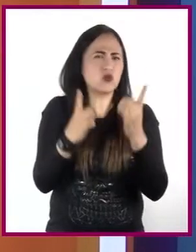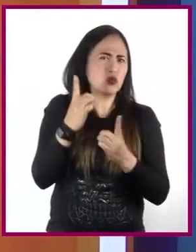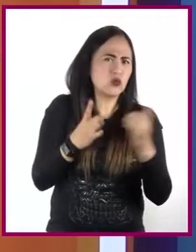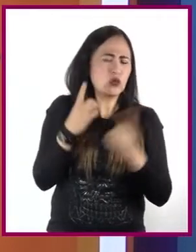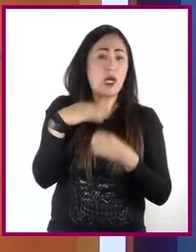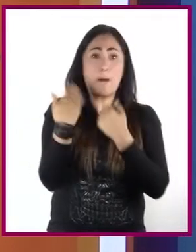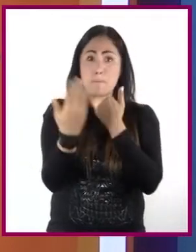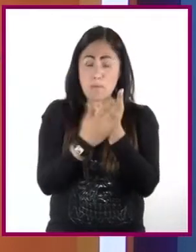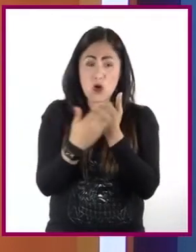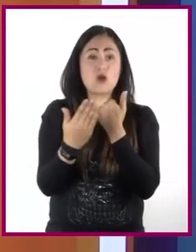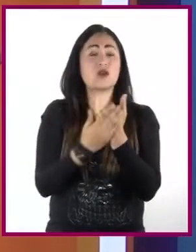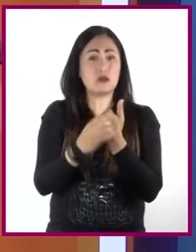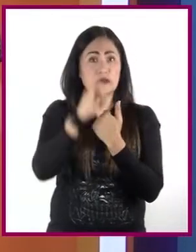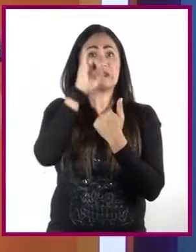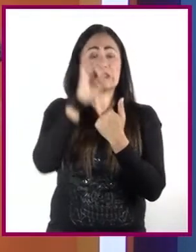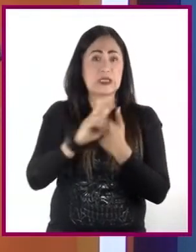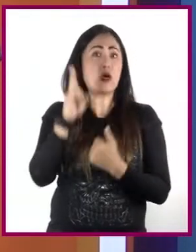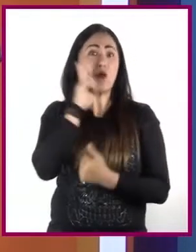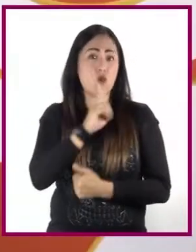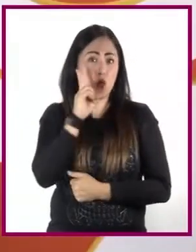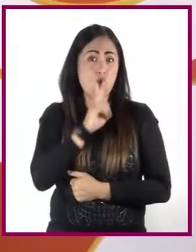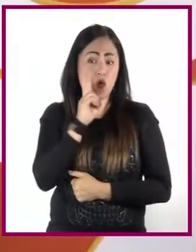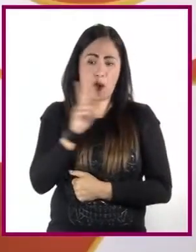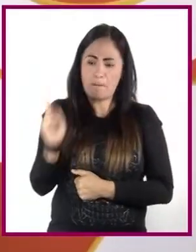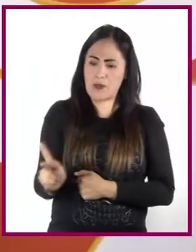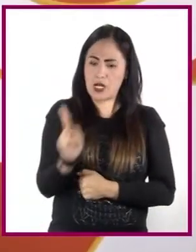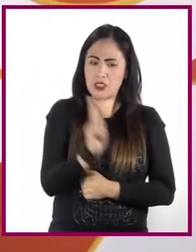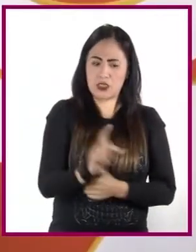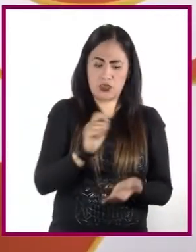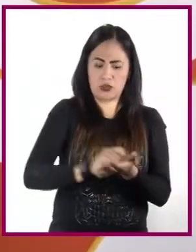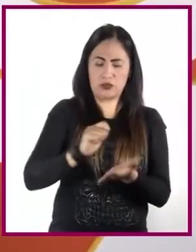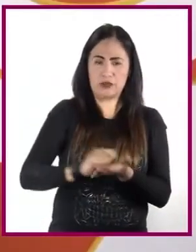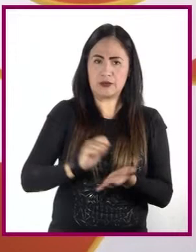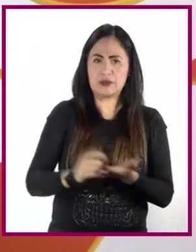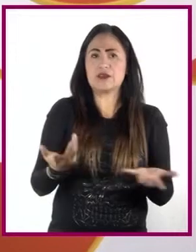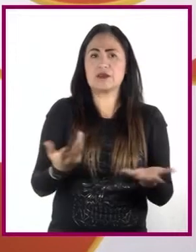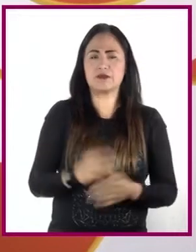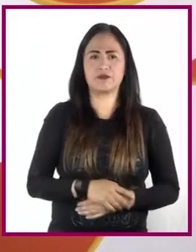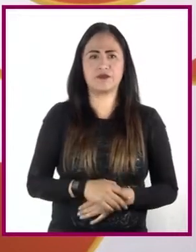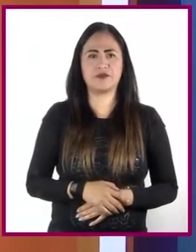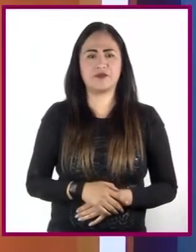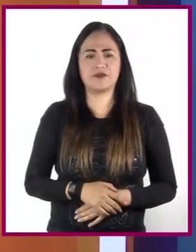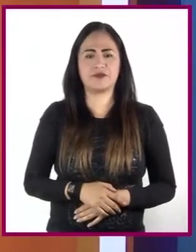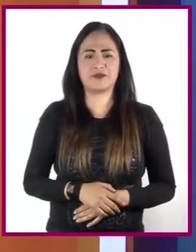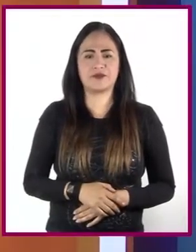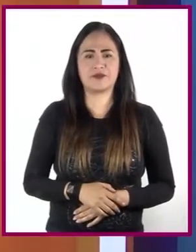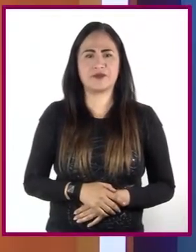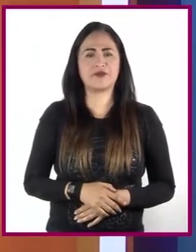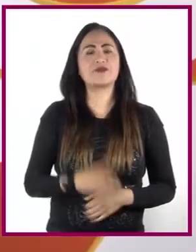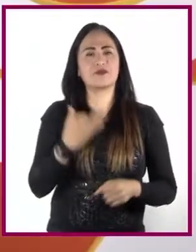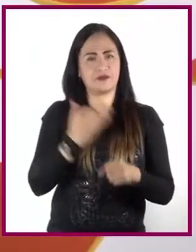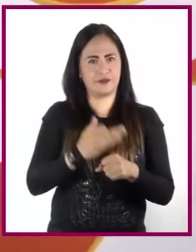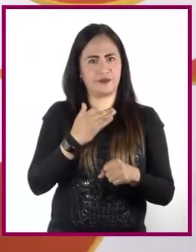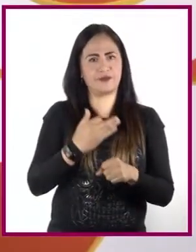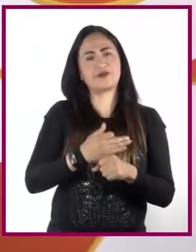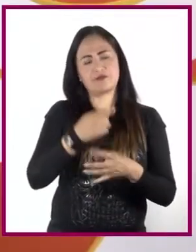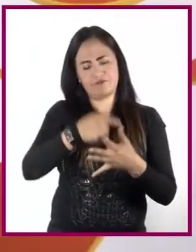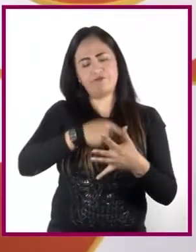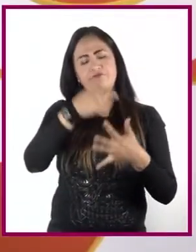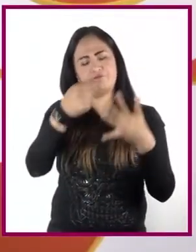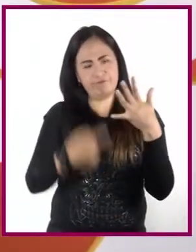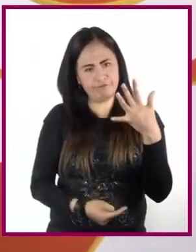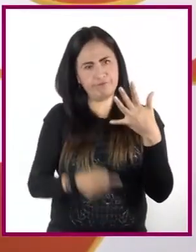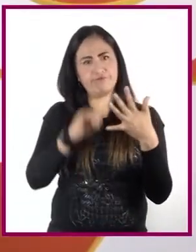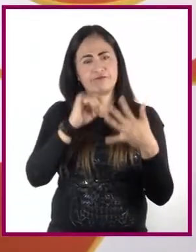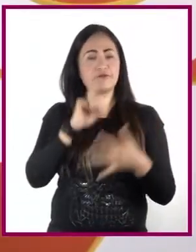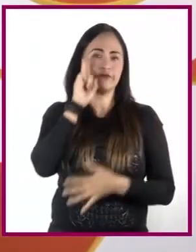pronto estarán enfrentando una prueba de este tipo? Bien, maestra. Hay muchos factores que influyen cuando